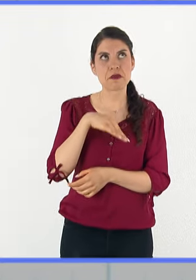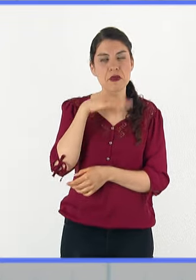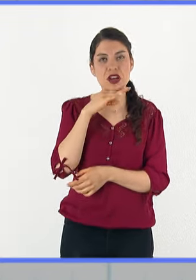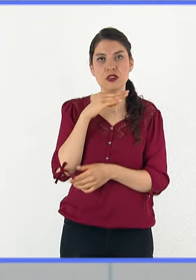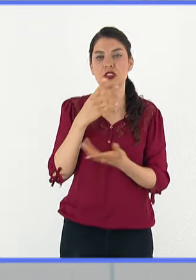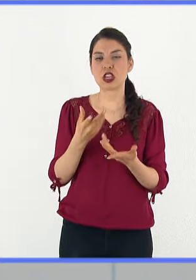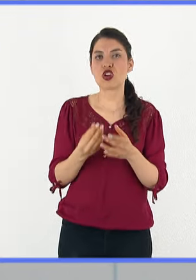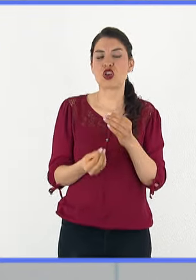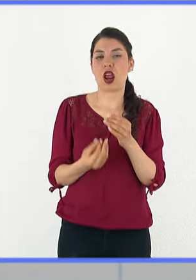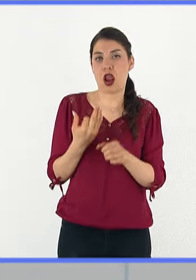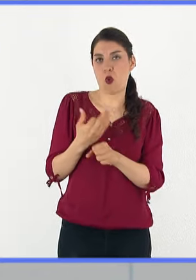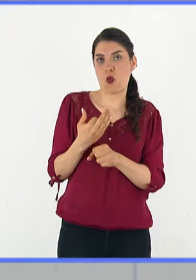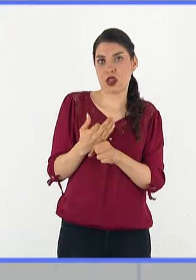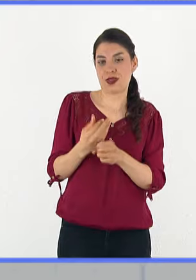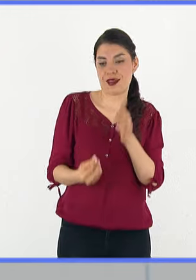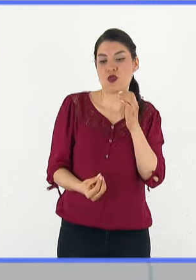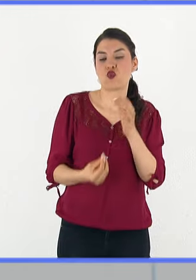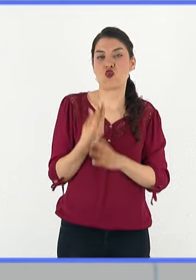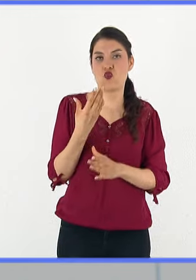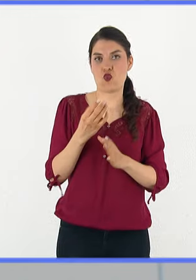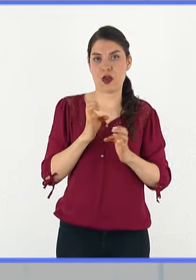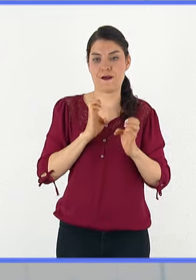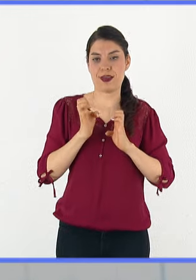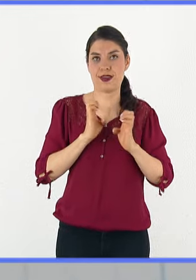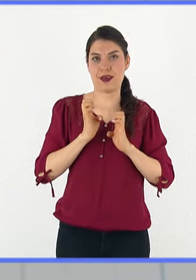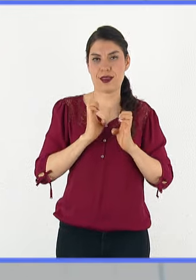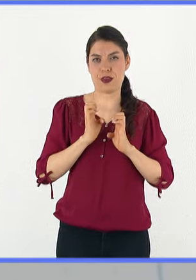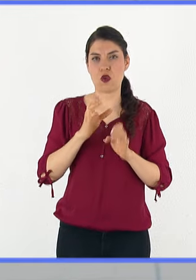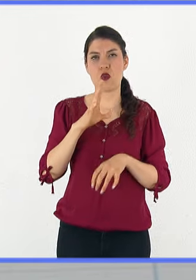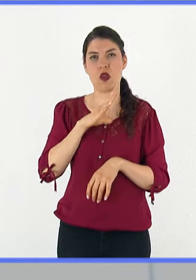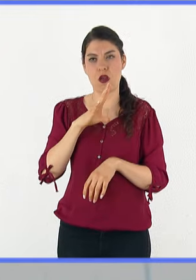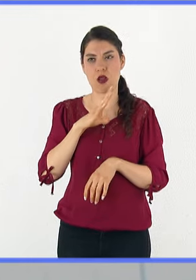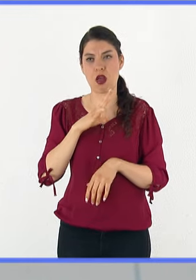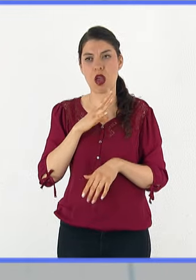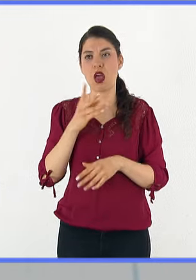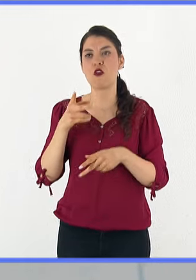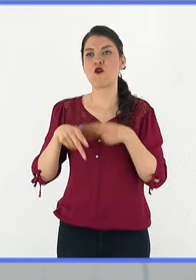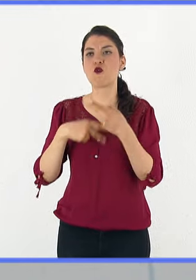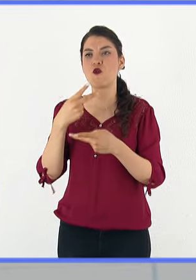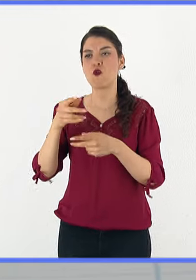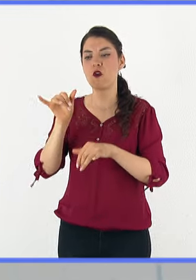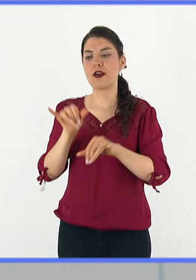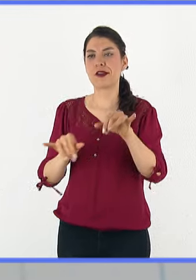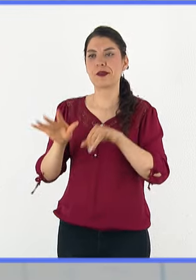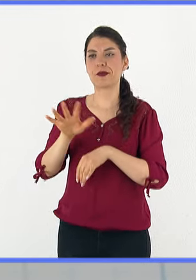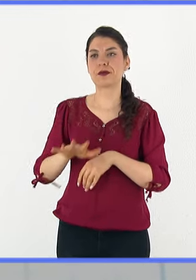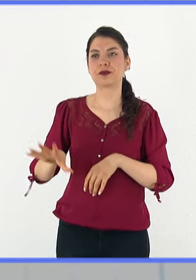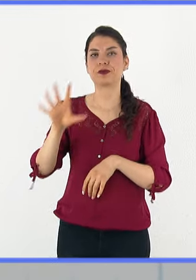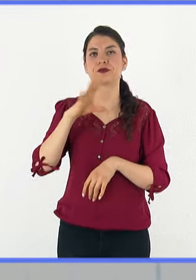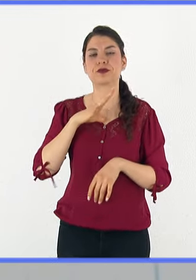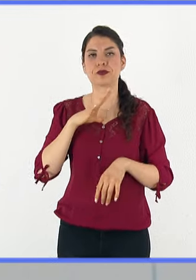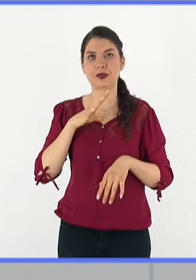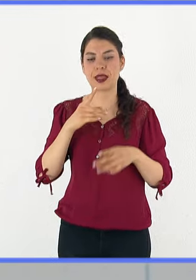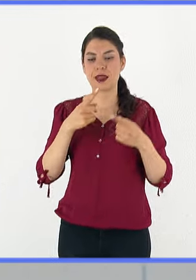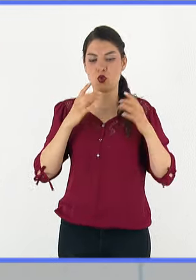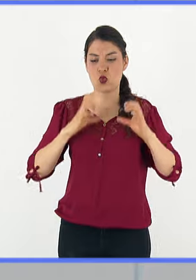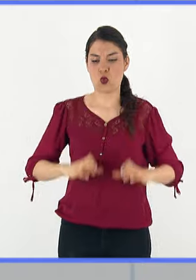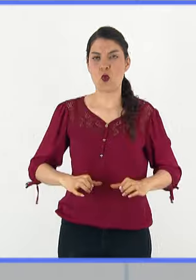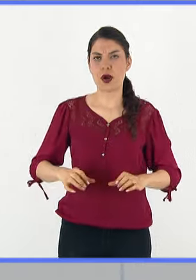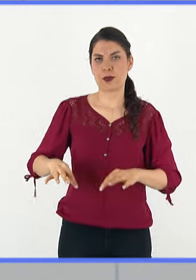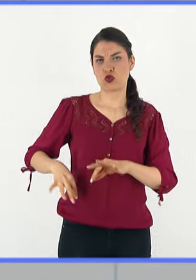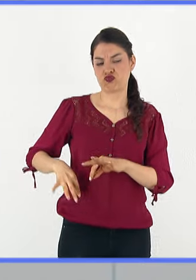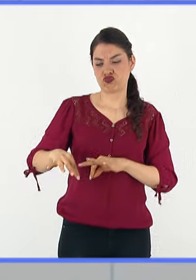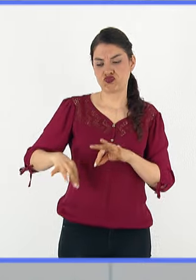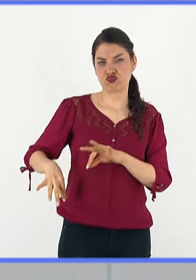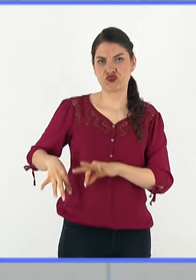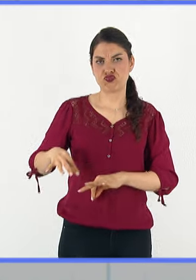actual entrenadora visitó el laboratorio universitario de biomecánica de la UNAM colocamos 23 marcadores en diferentes estructuras del cuerpo y con